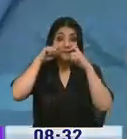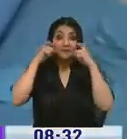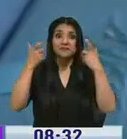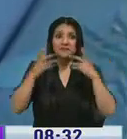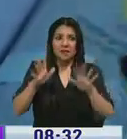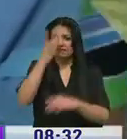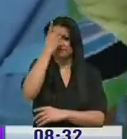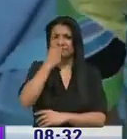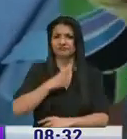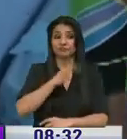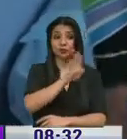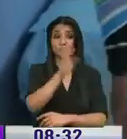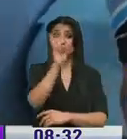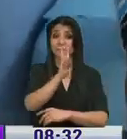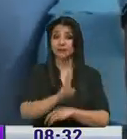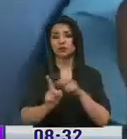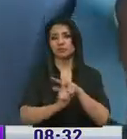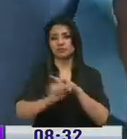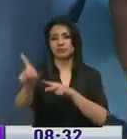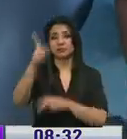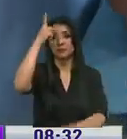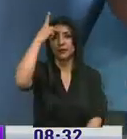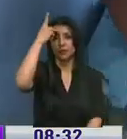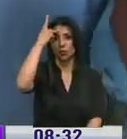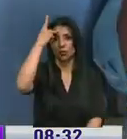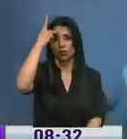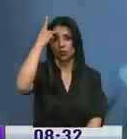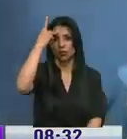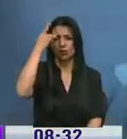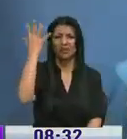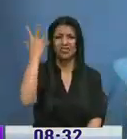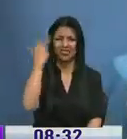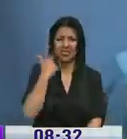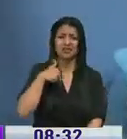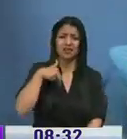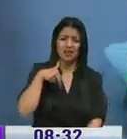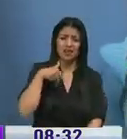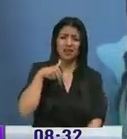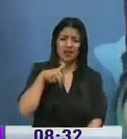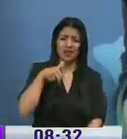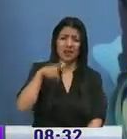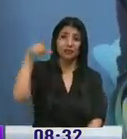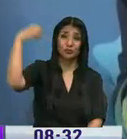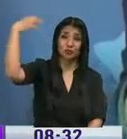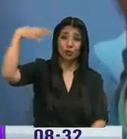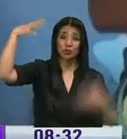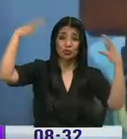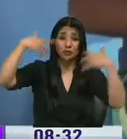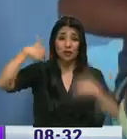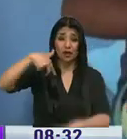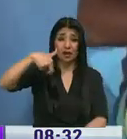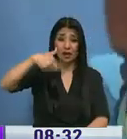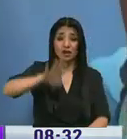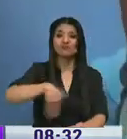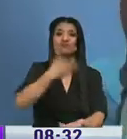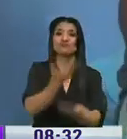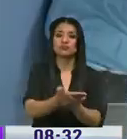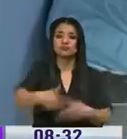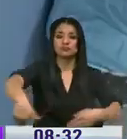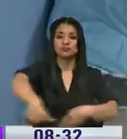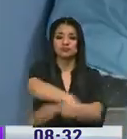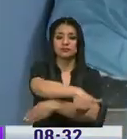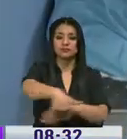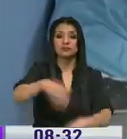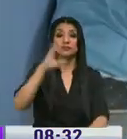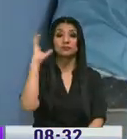salir de su natal Zulia rumbo a Perú. Luego de días de extenuantes caminatas bajo el sol y la lluvia, llegó hasta la frontera